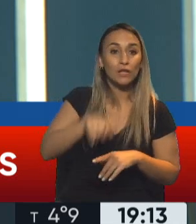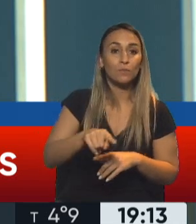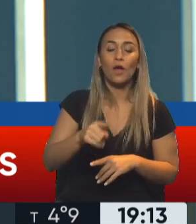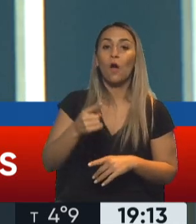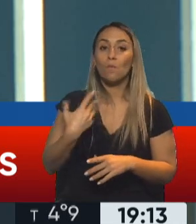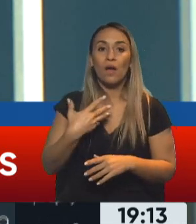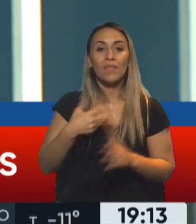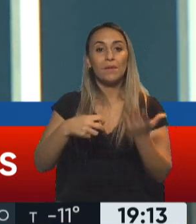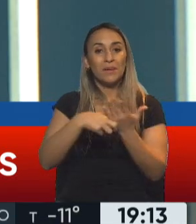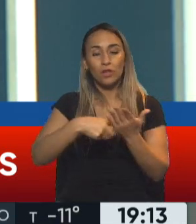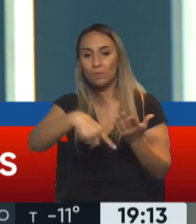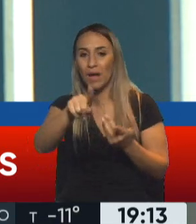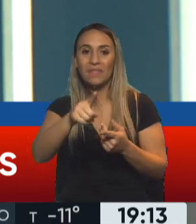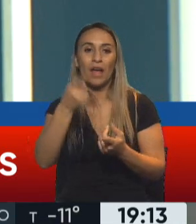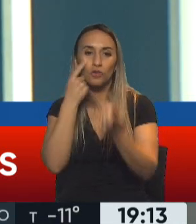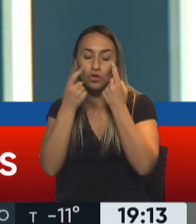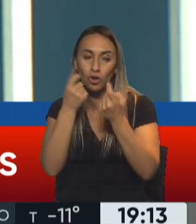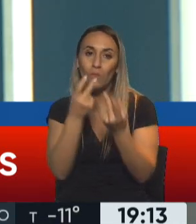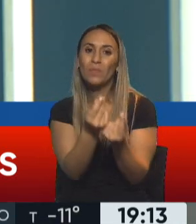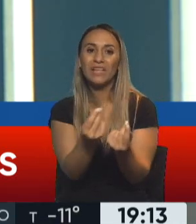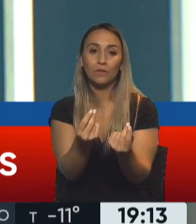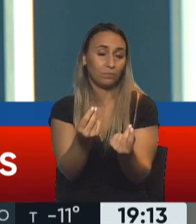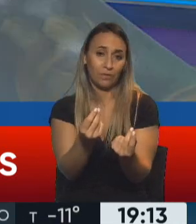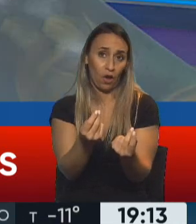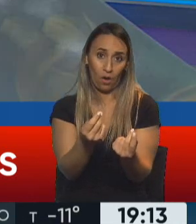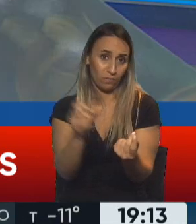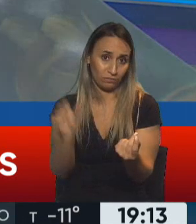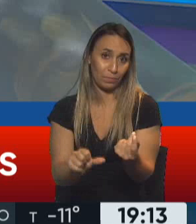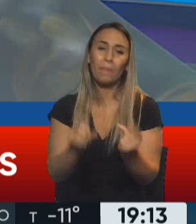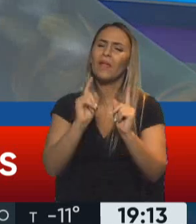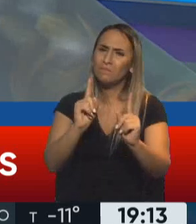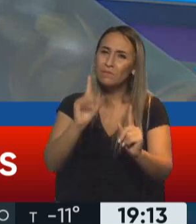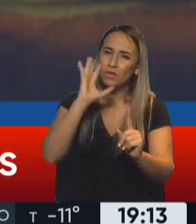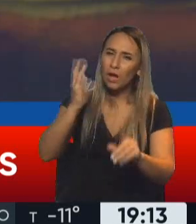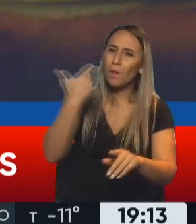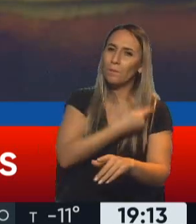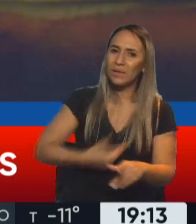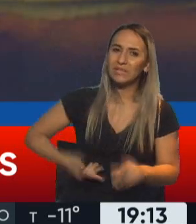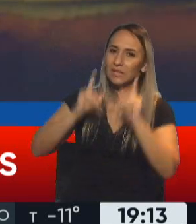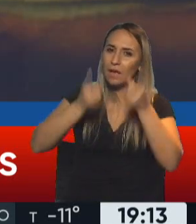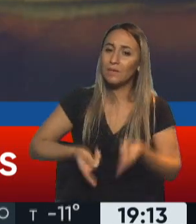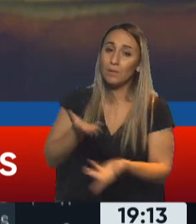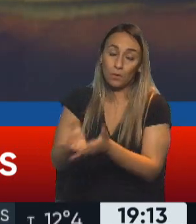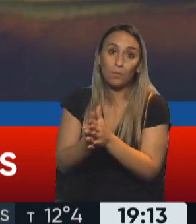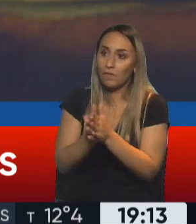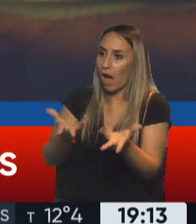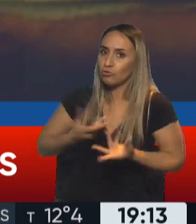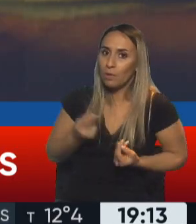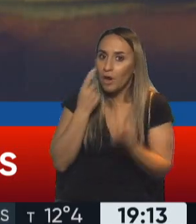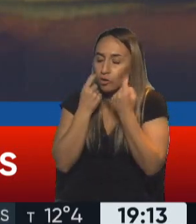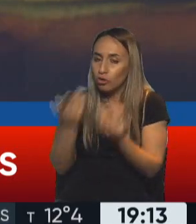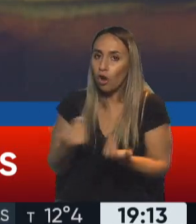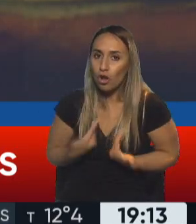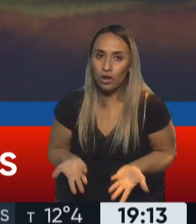precios. ¿Lo hicieron? No, bueno, más o menos. Hubo falencias. El propio presidente en algún discurso les pidió, ayúdenme porque no podemos solos, ayuden con los controles. Porque de hecho